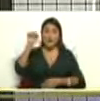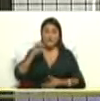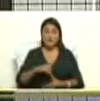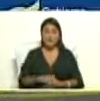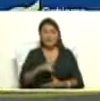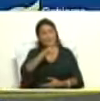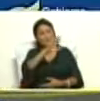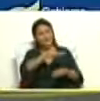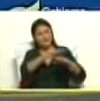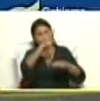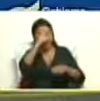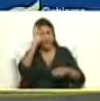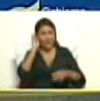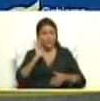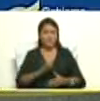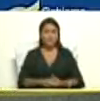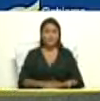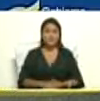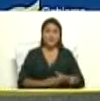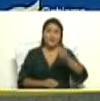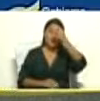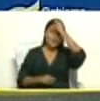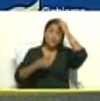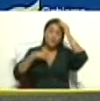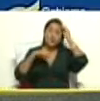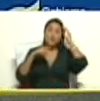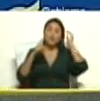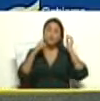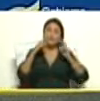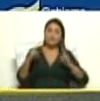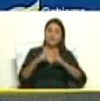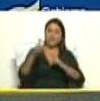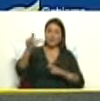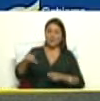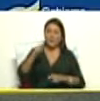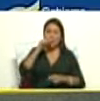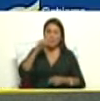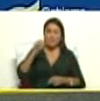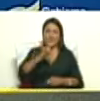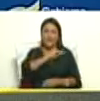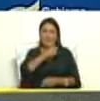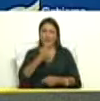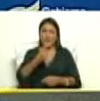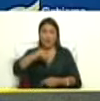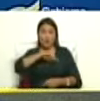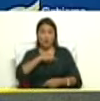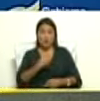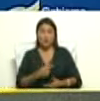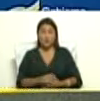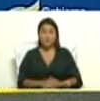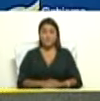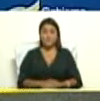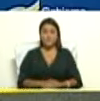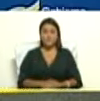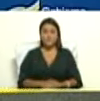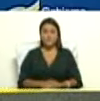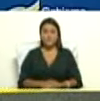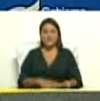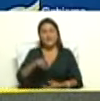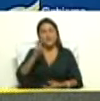dado y nos reunimos con sotor roja que era nuestro jefe ahí estaba también